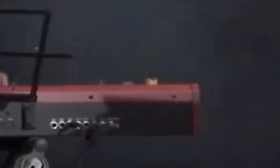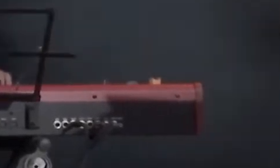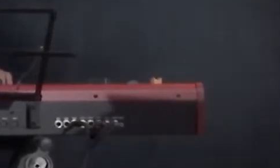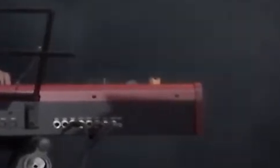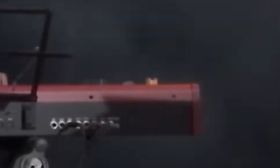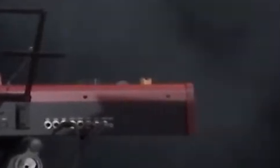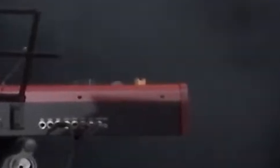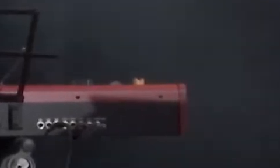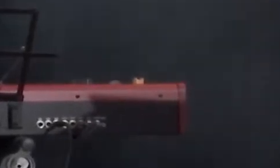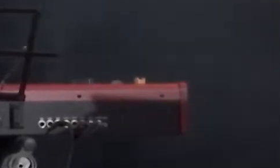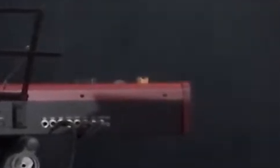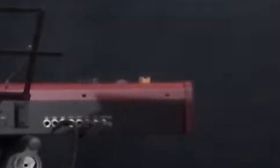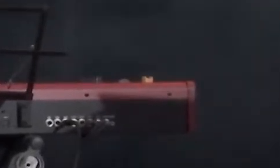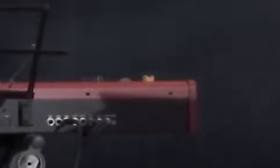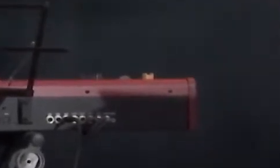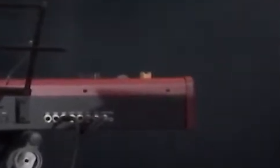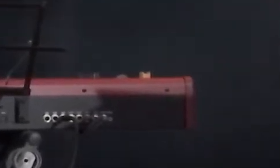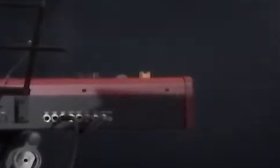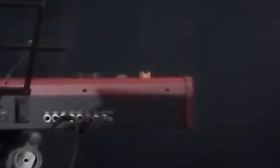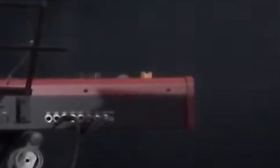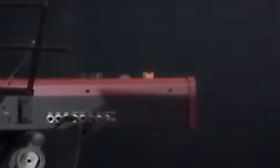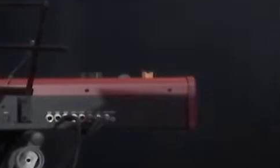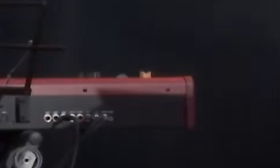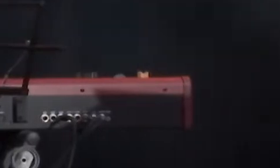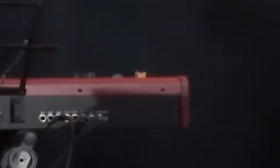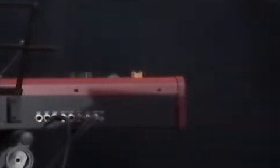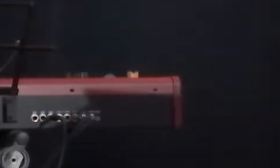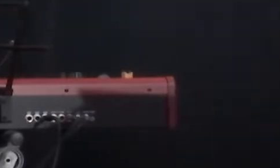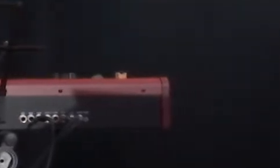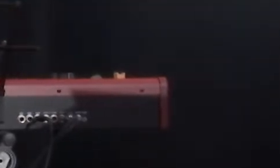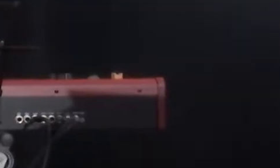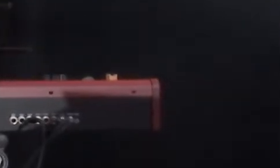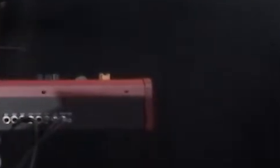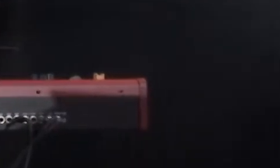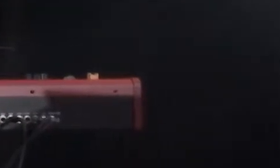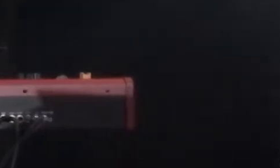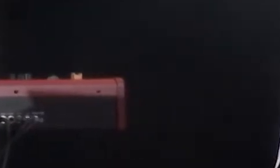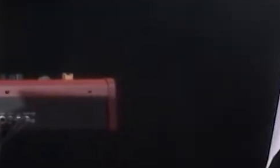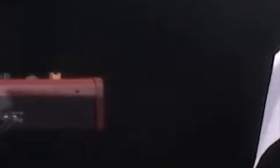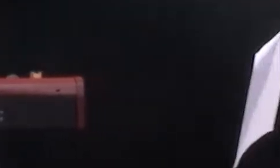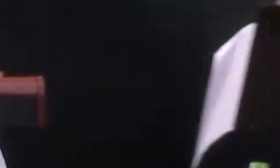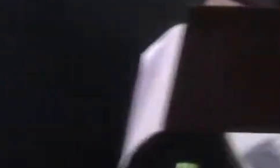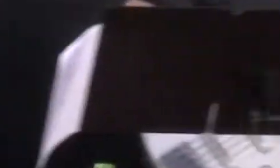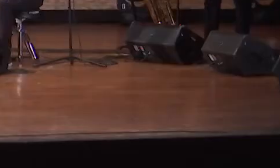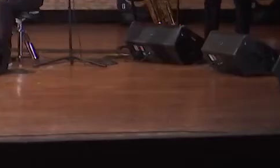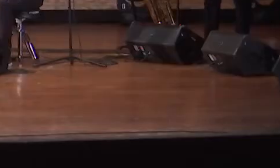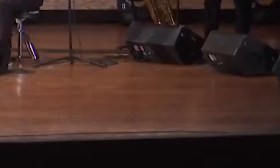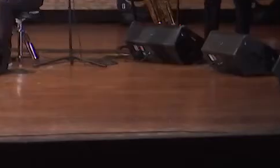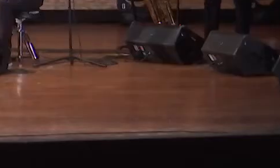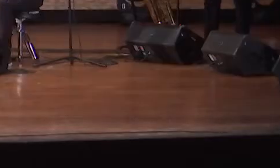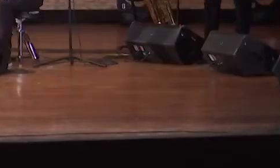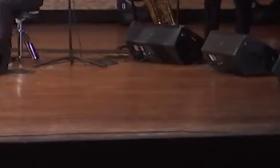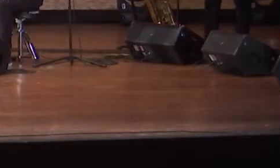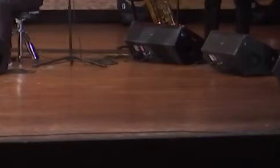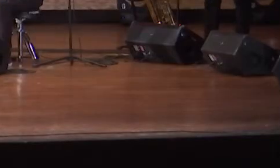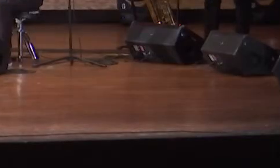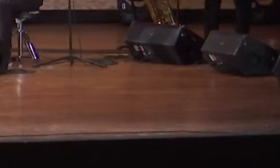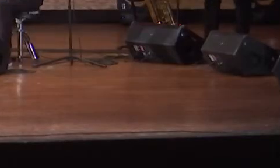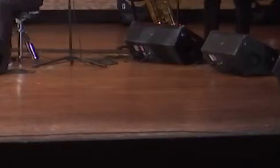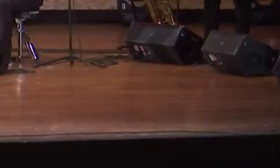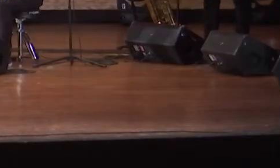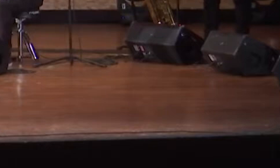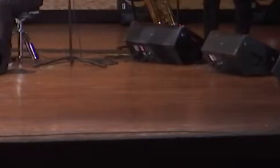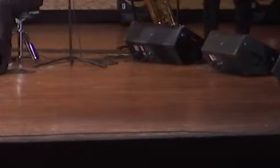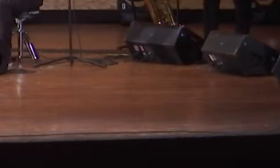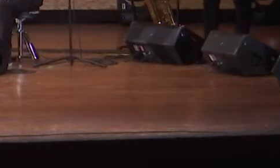llevando alegría a casa a través de nuestro talento, a través de la música. Estoy mirando abajo